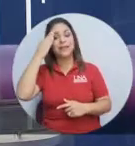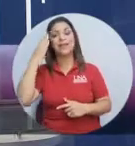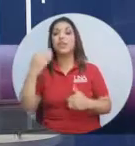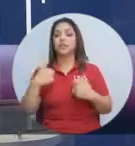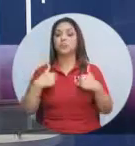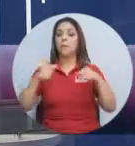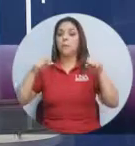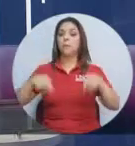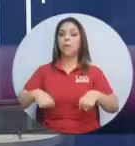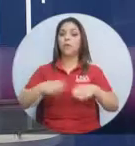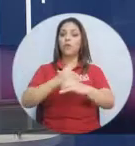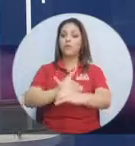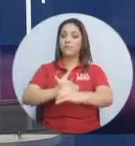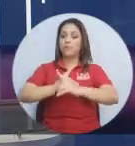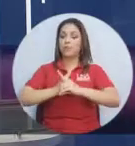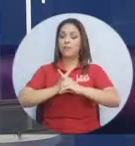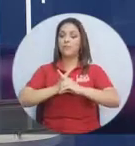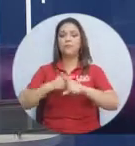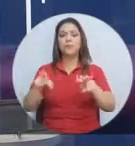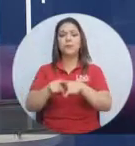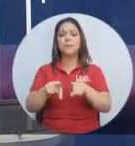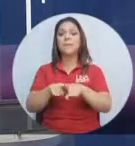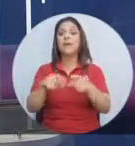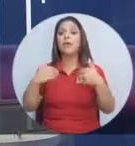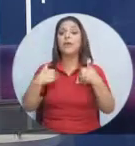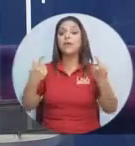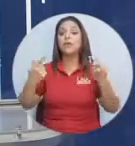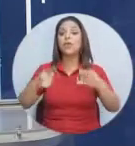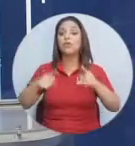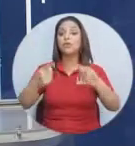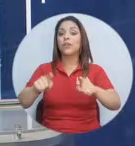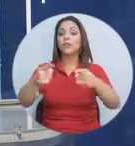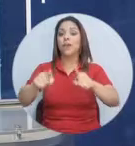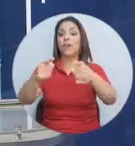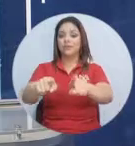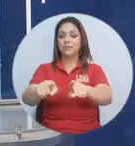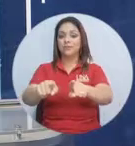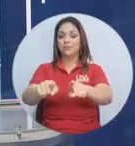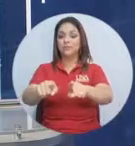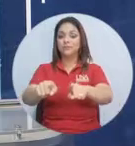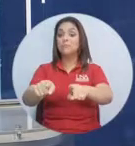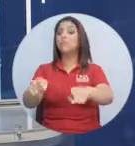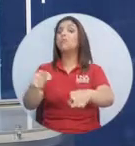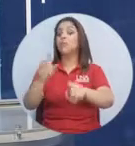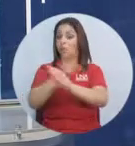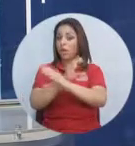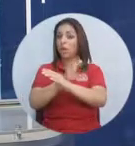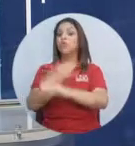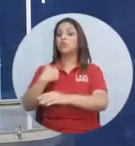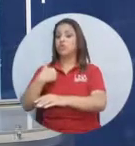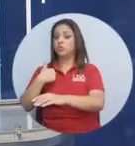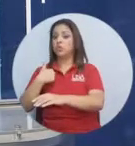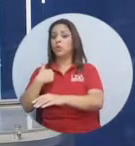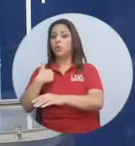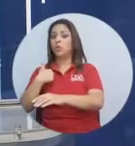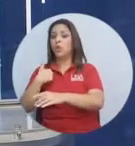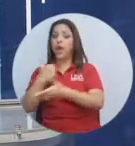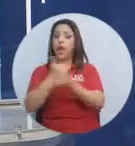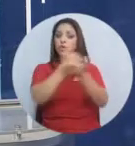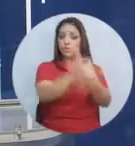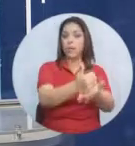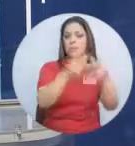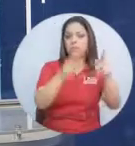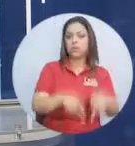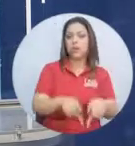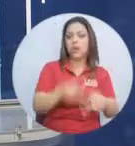que existe una consecuencia, porque la consecuencia aplica tanto para la víctima que pida justicia como para el victimario que pueda ser sancionado por